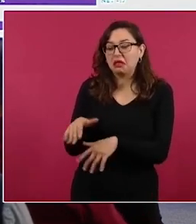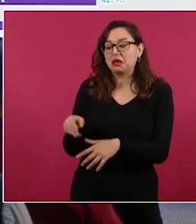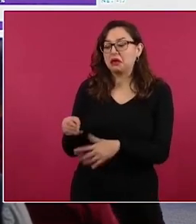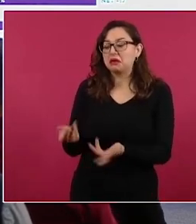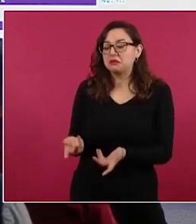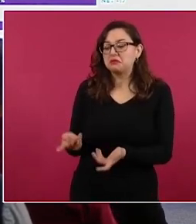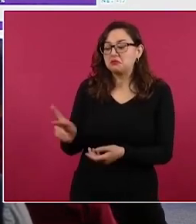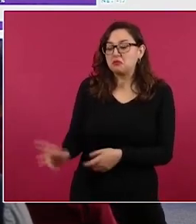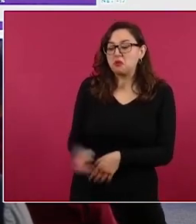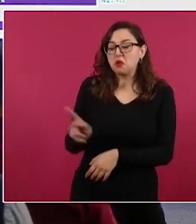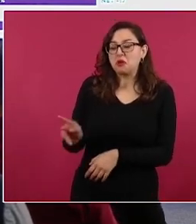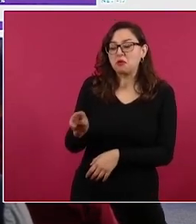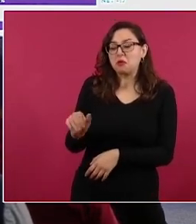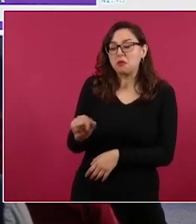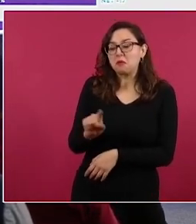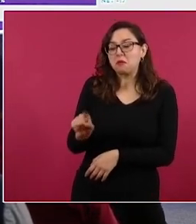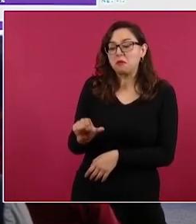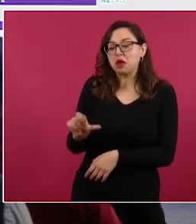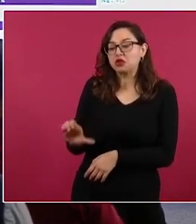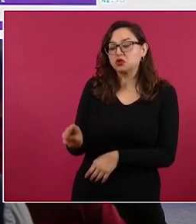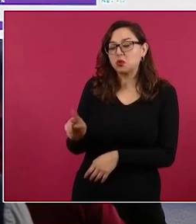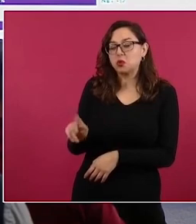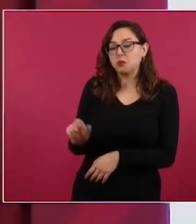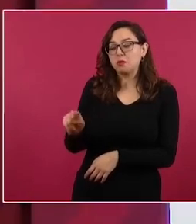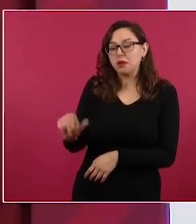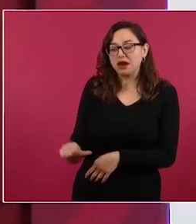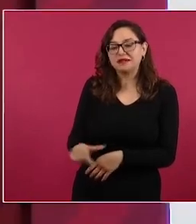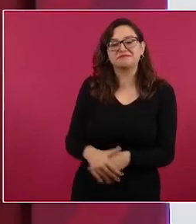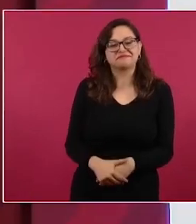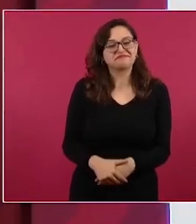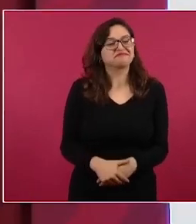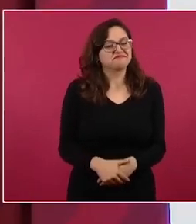el de Macuspana 70, con mucho orgullo de Tepetitán,